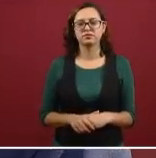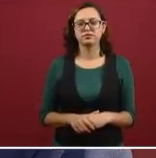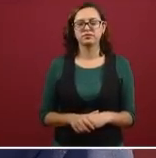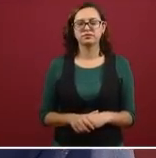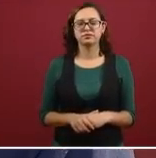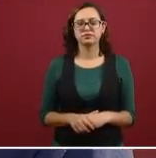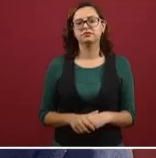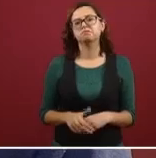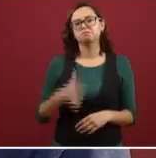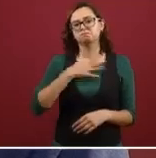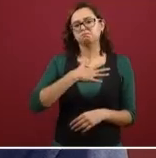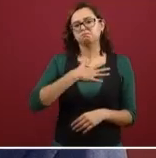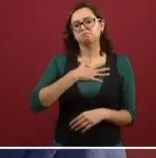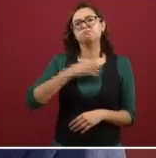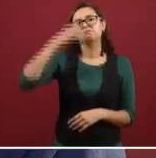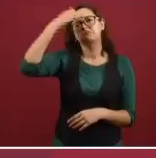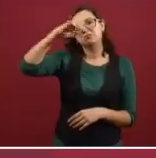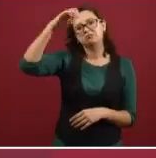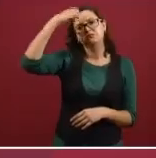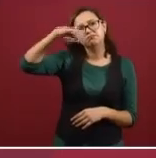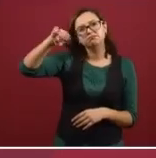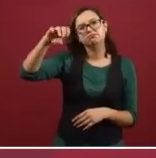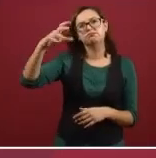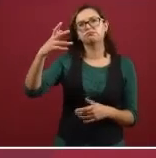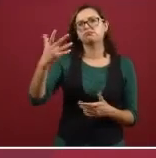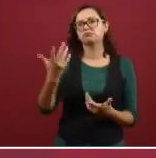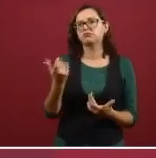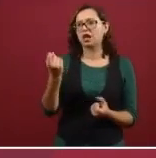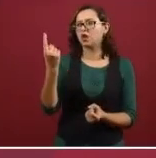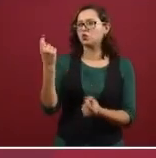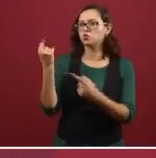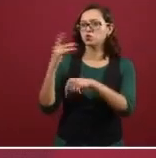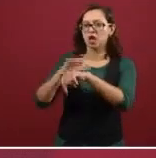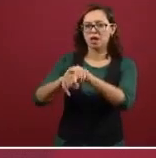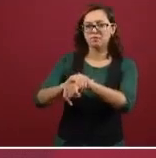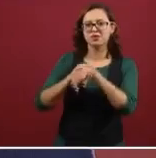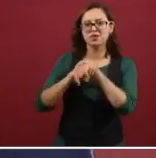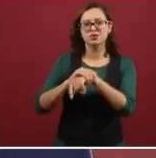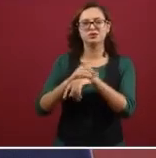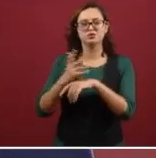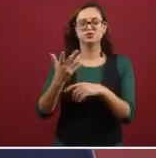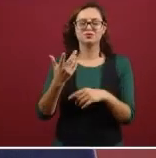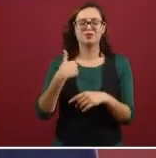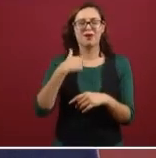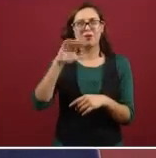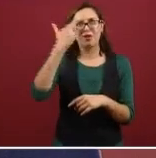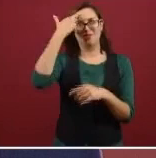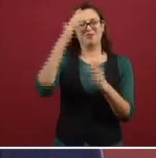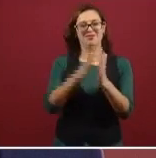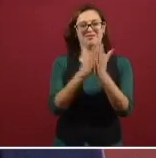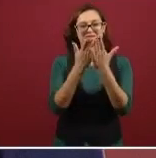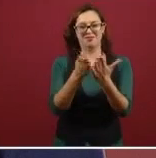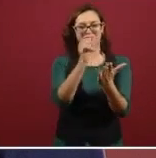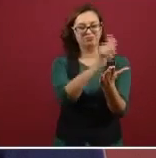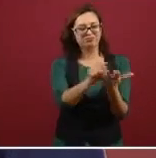experiencias de amigos, una vez hasta lo cuento en un libro.